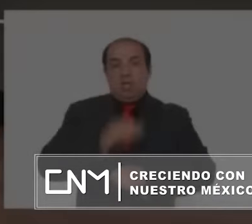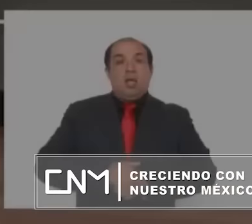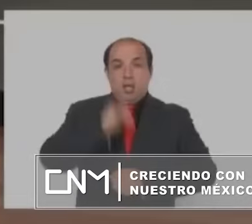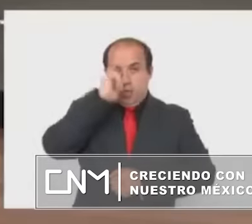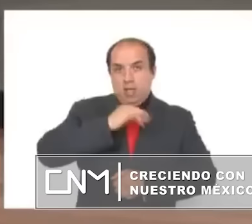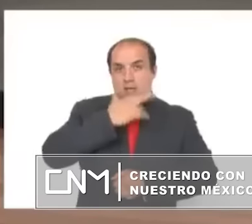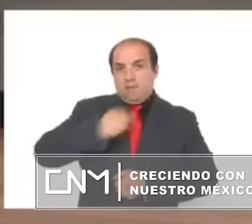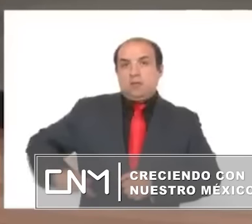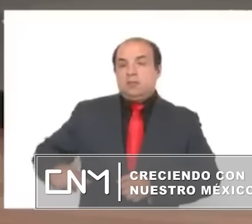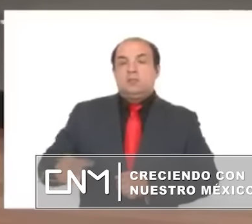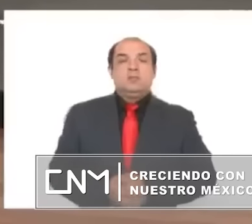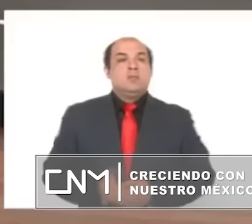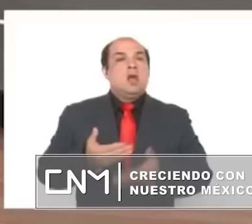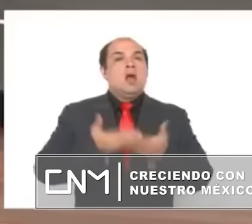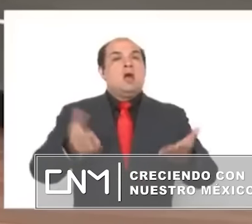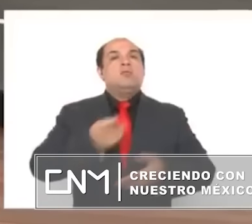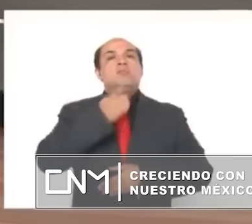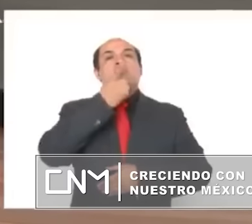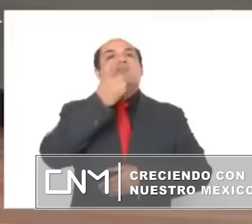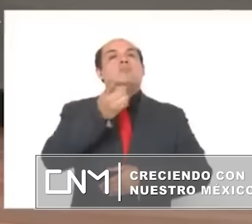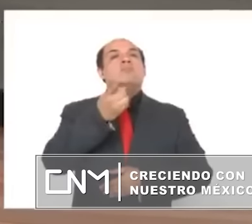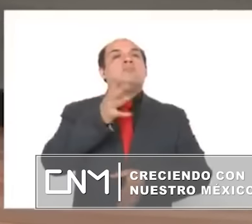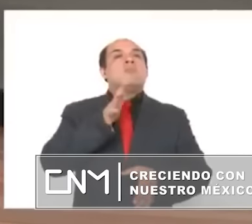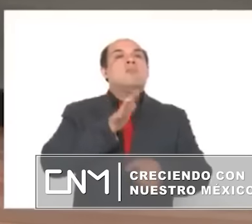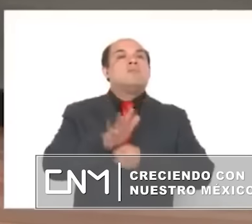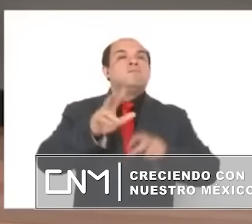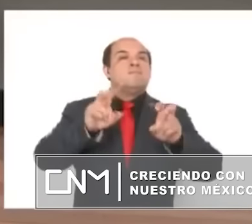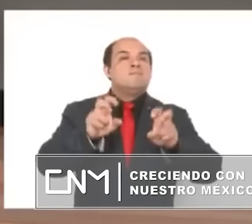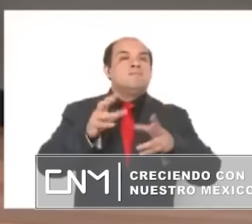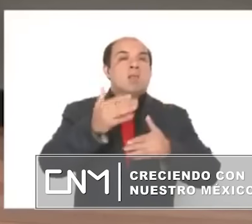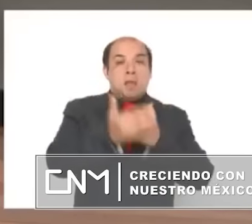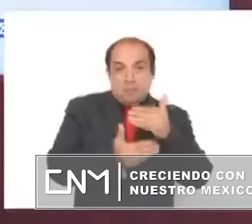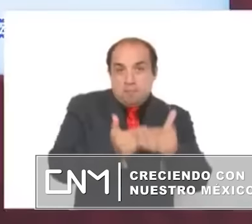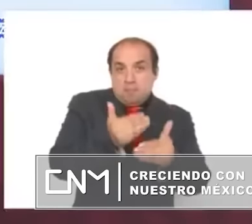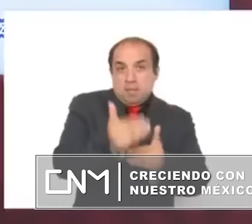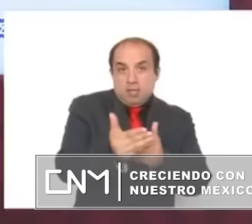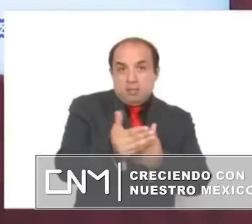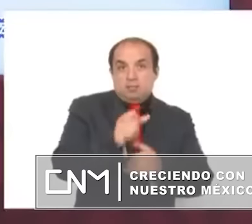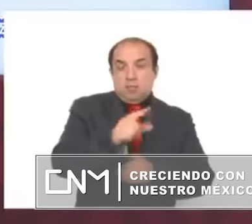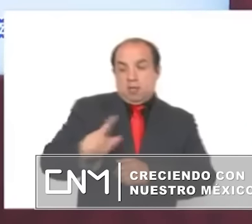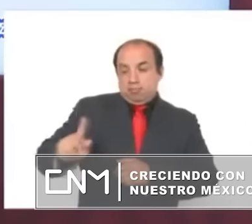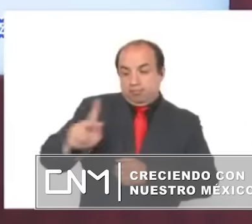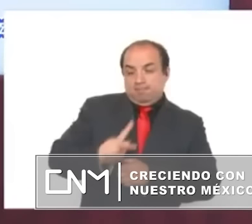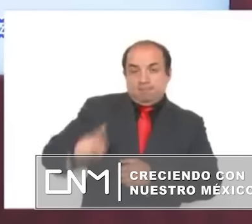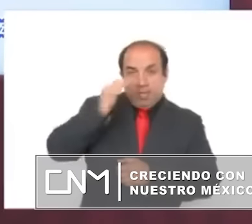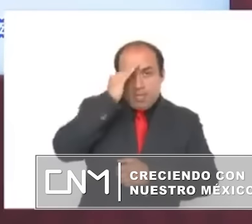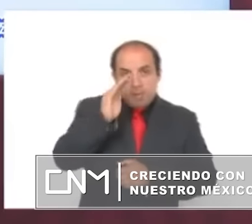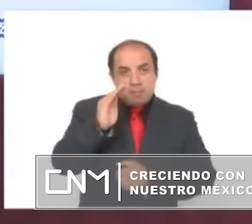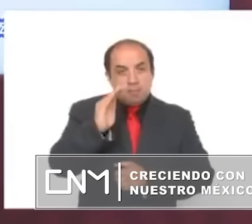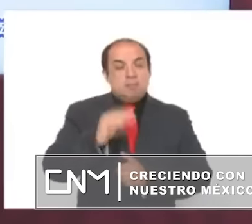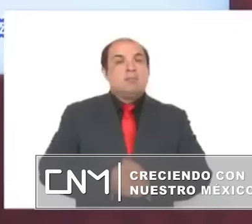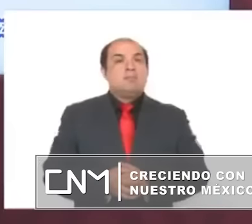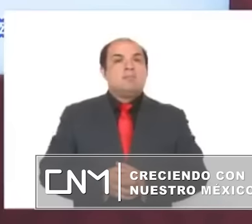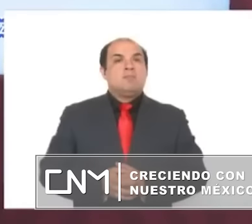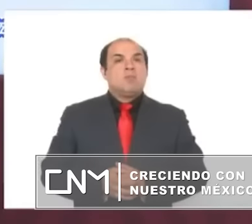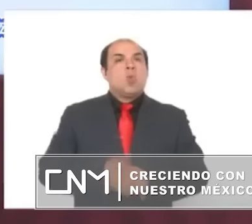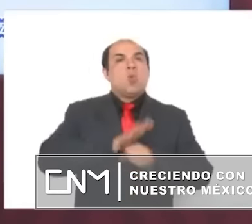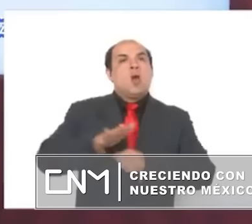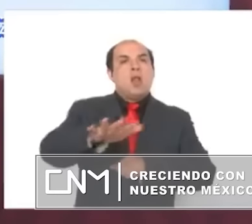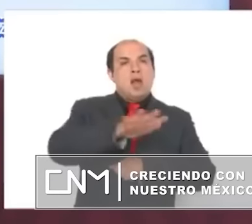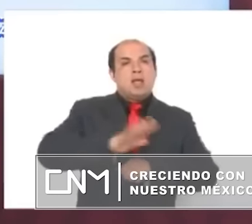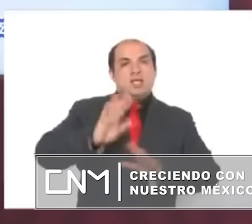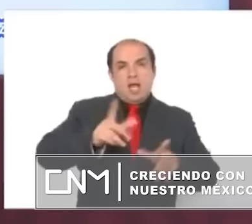A continuación informamos sobre los avances y para que la ciudadanía también conozca qué zonas ya